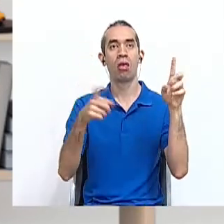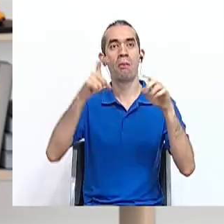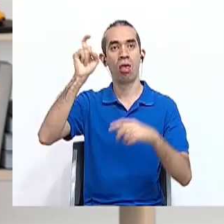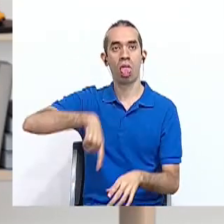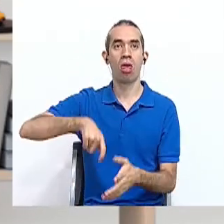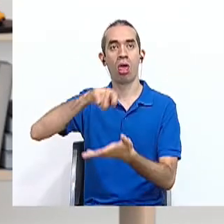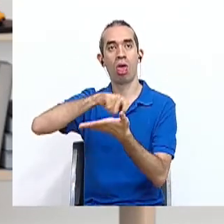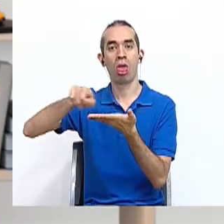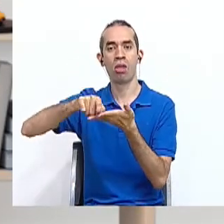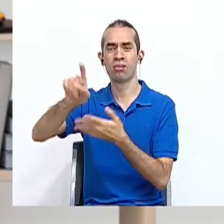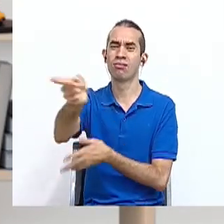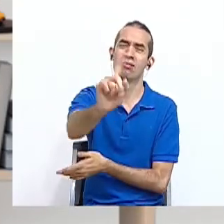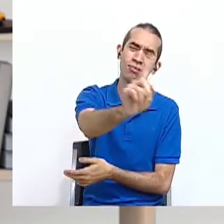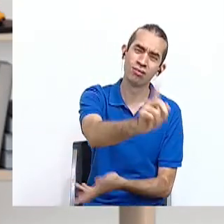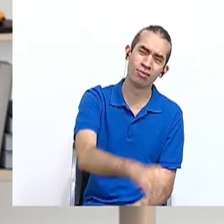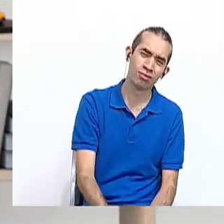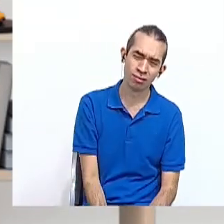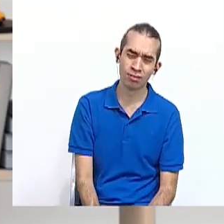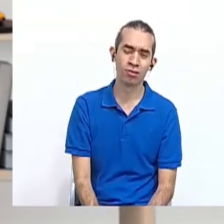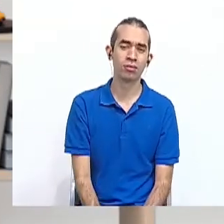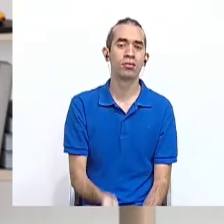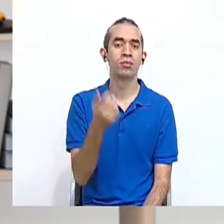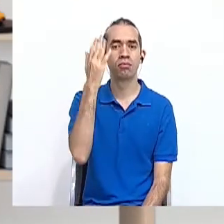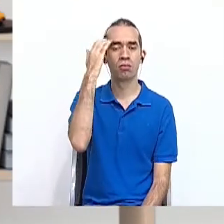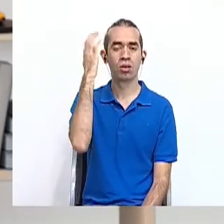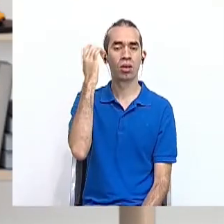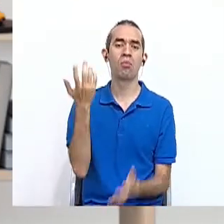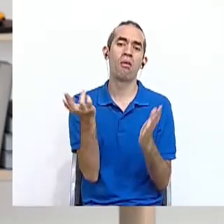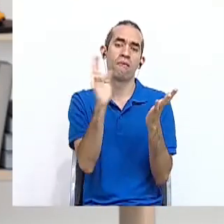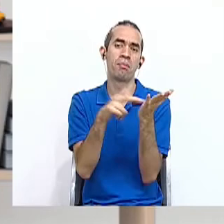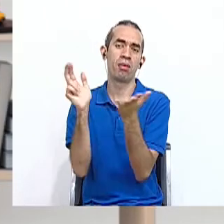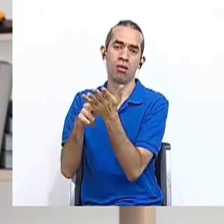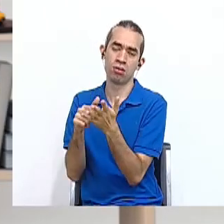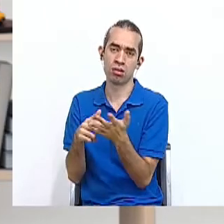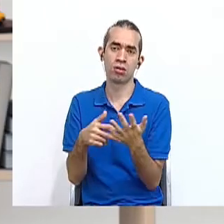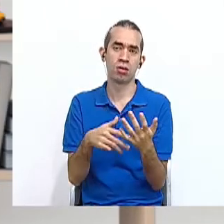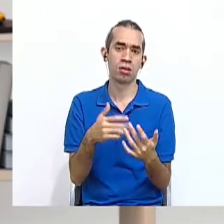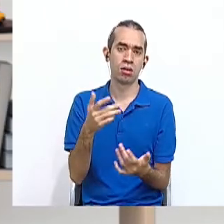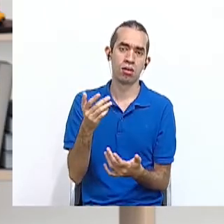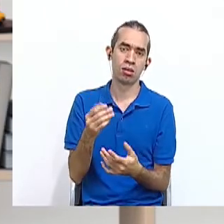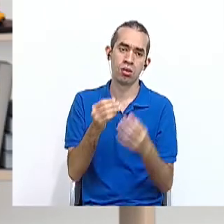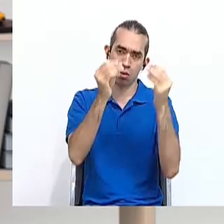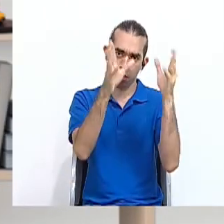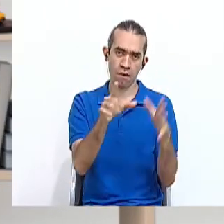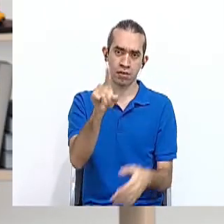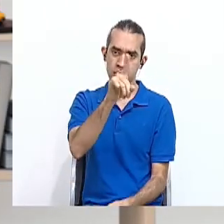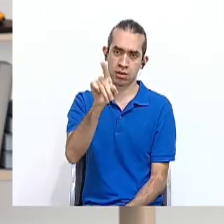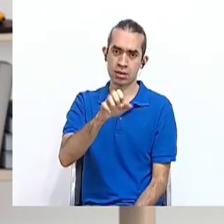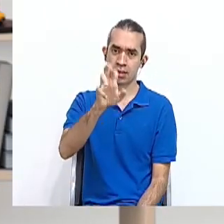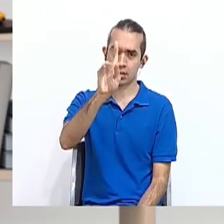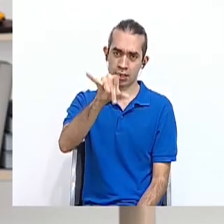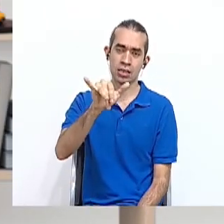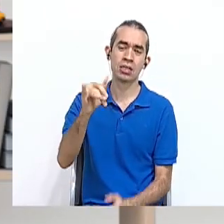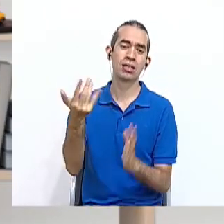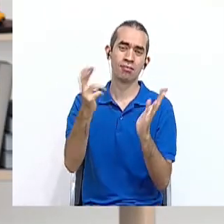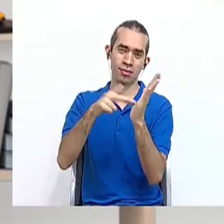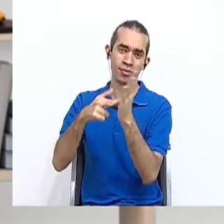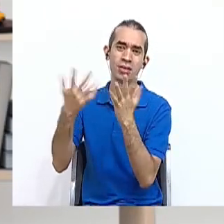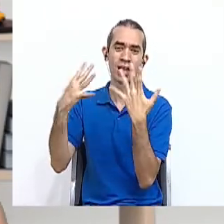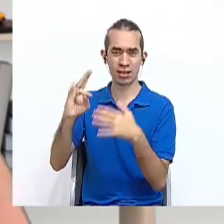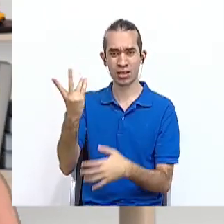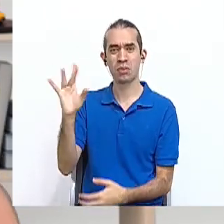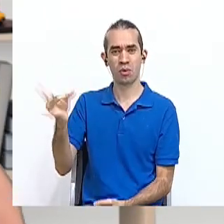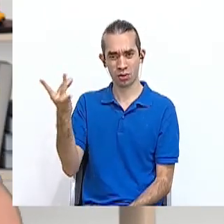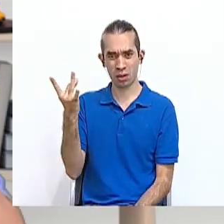hoy. Eso no. ¿Por qué? Porque es una redundancia. Ya ese tema, bueno, la profesora Sey lo ha visto en las clases que dan séptimo y